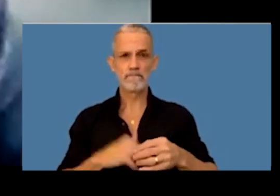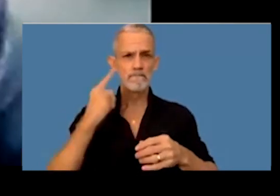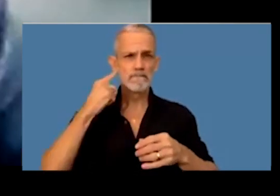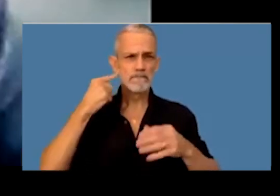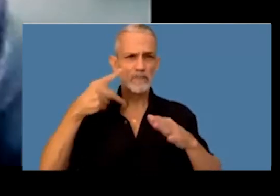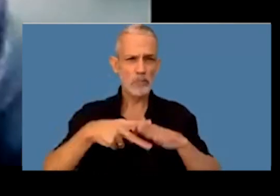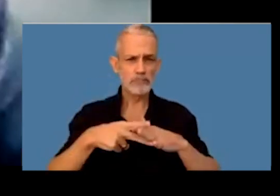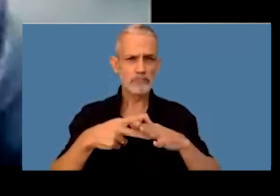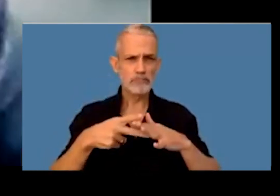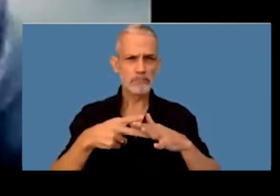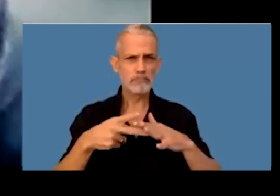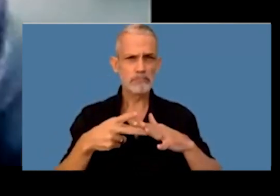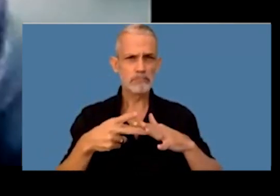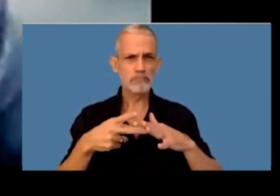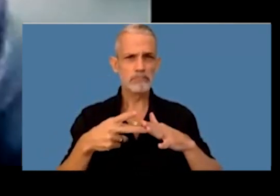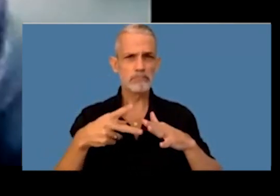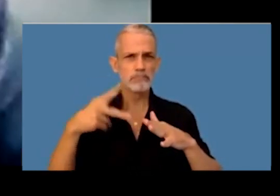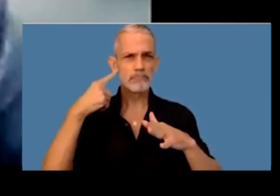ver la situación de...